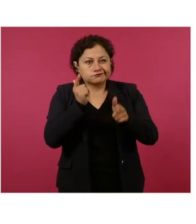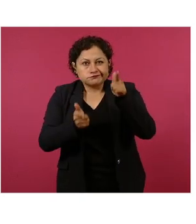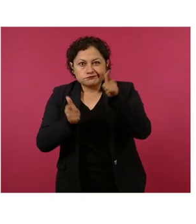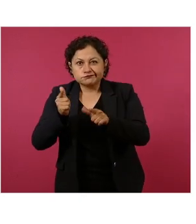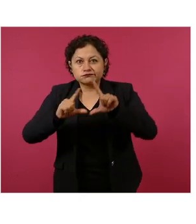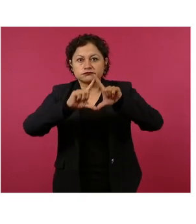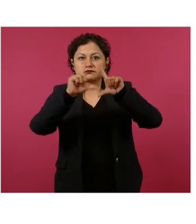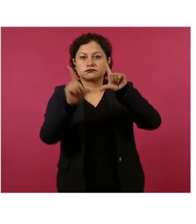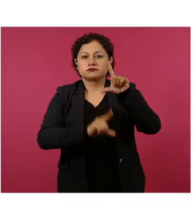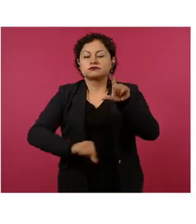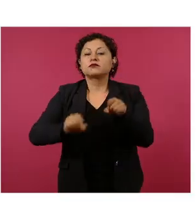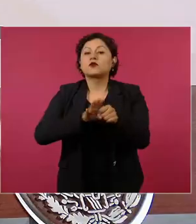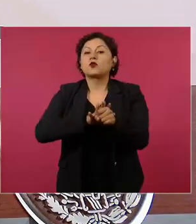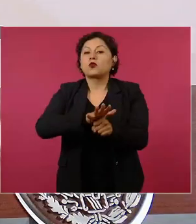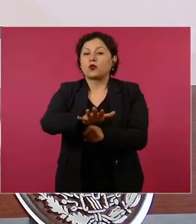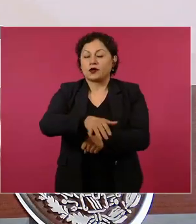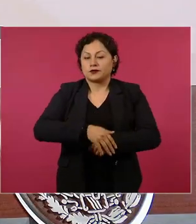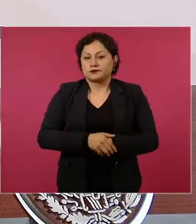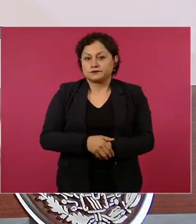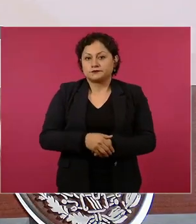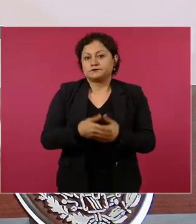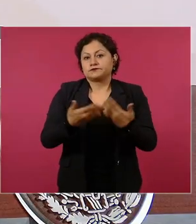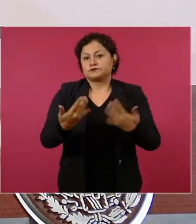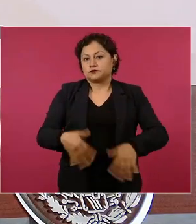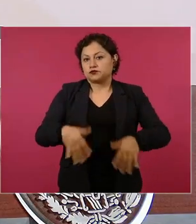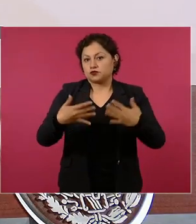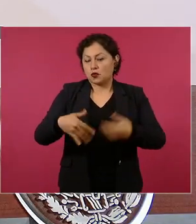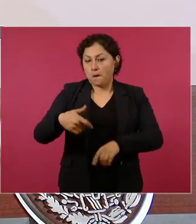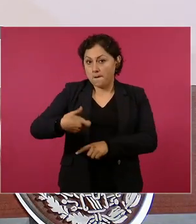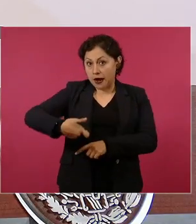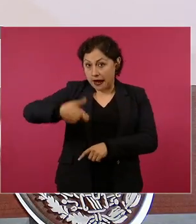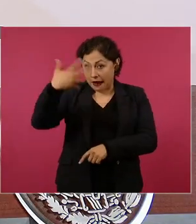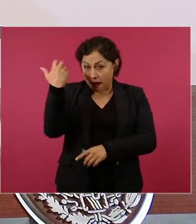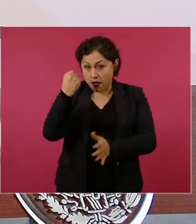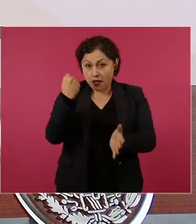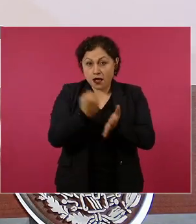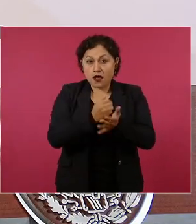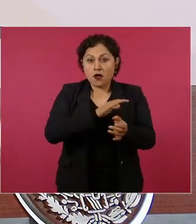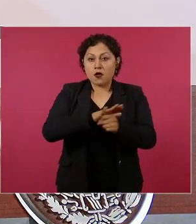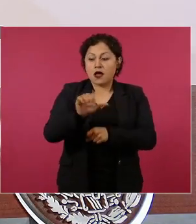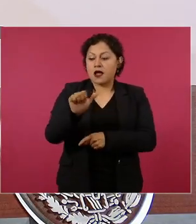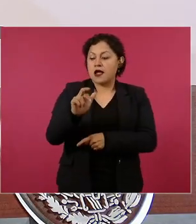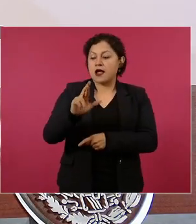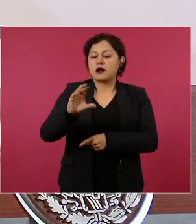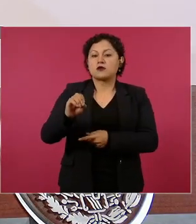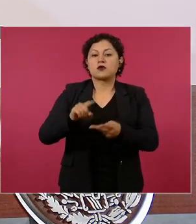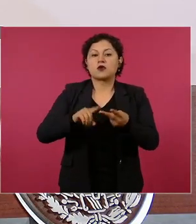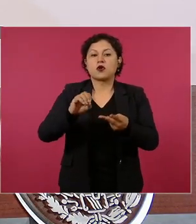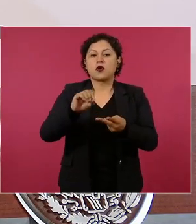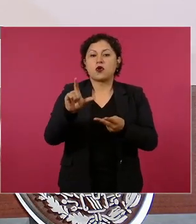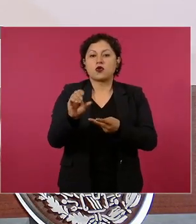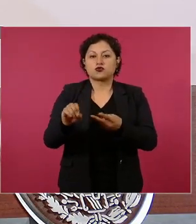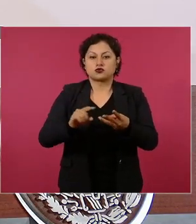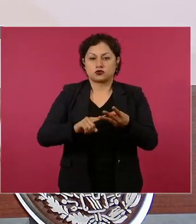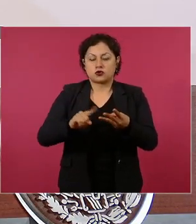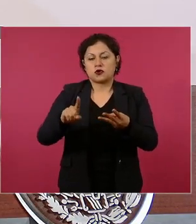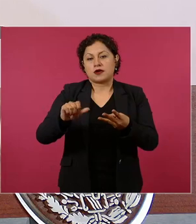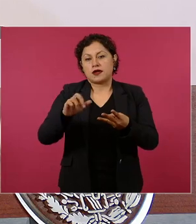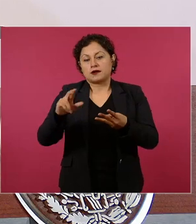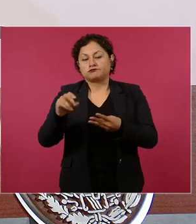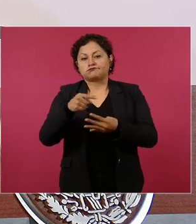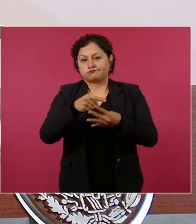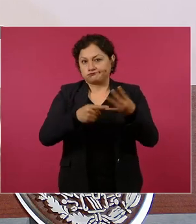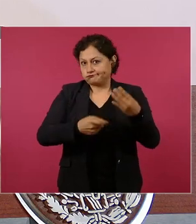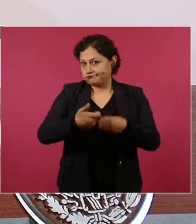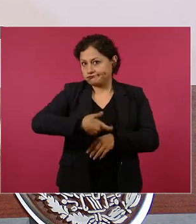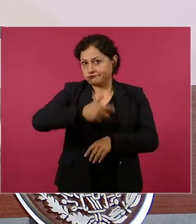nos encontramos con las franquicias más careras en este periodo, Arco, Oxogas y Akron, y nos encontramos